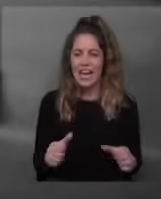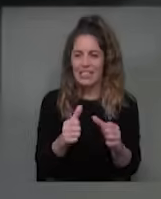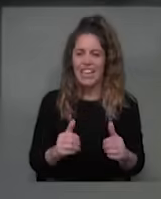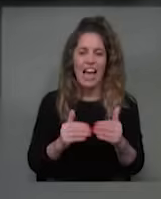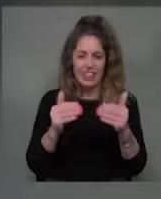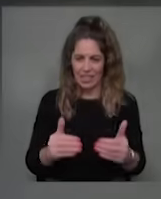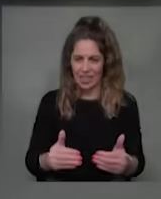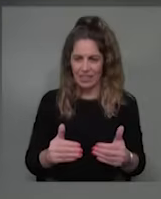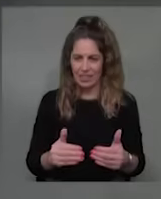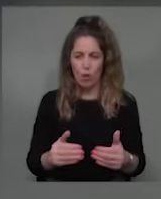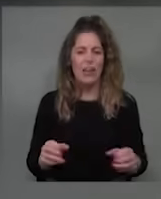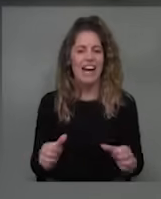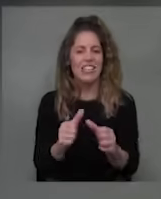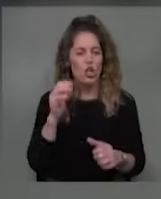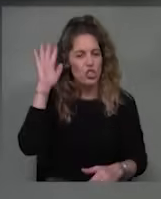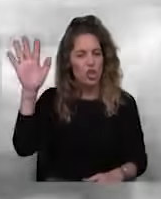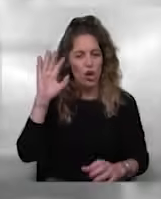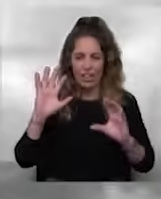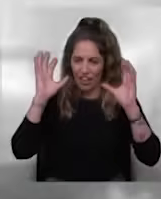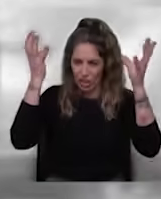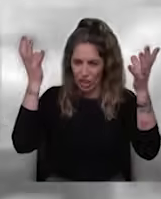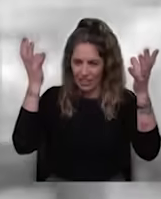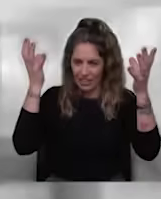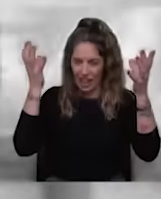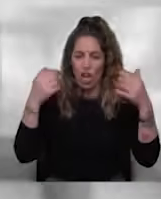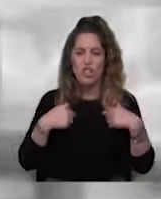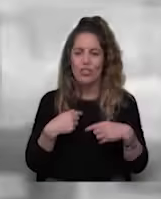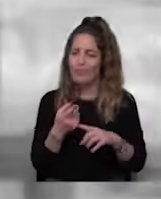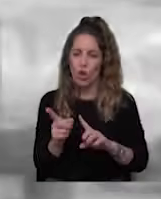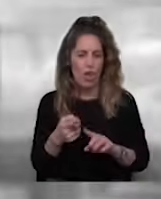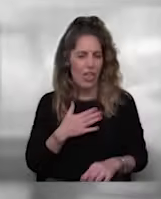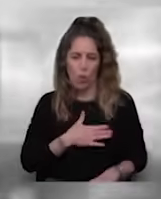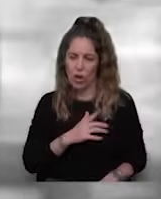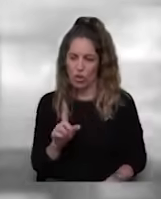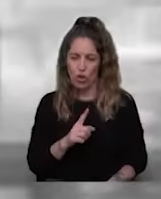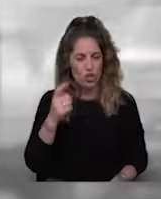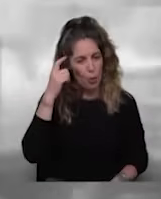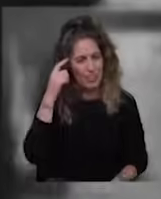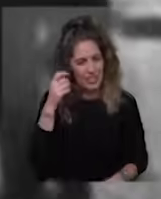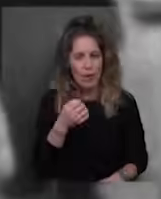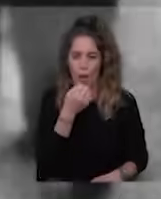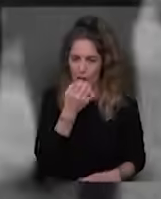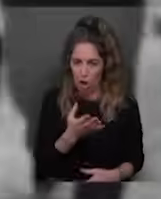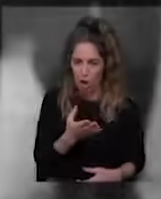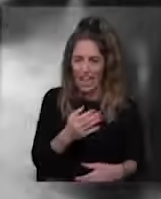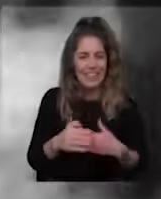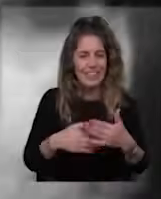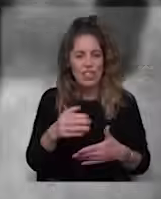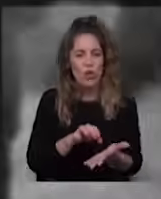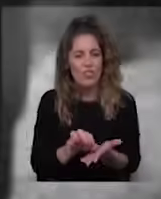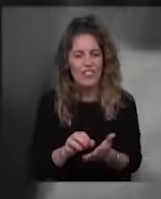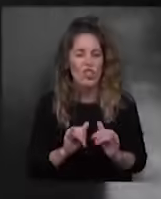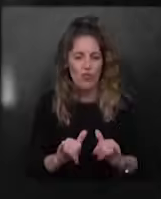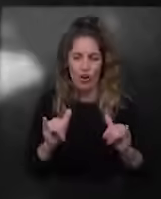lo que llamó una acción psicológica violenta yo discrepe con él pues pensaba que no sería más beneficioso desarrollar un servicio